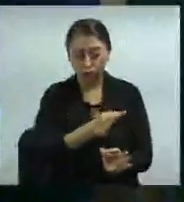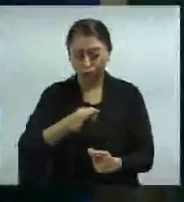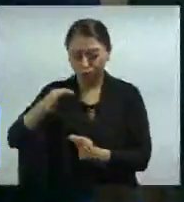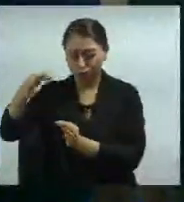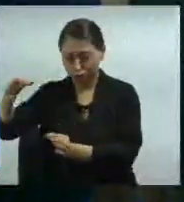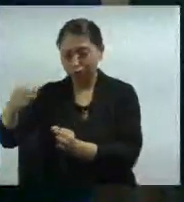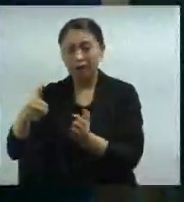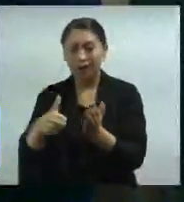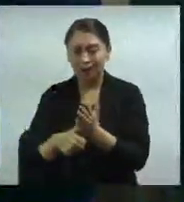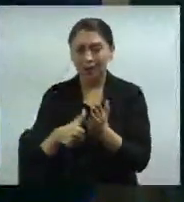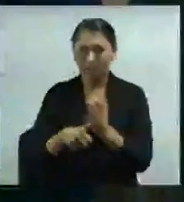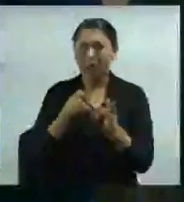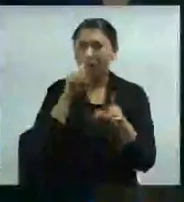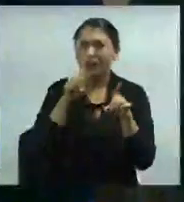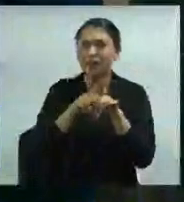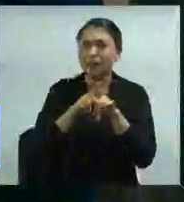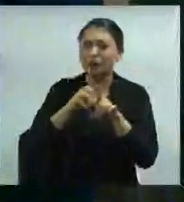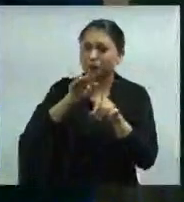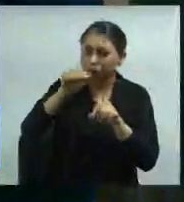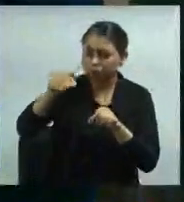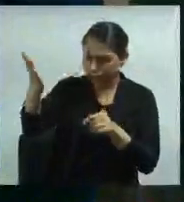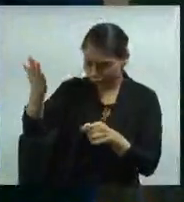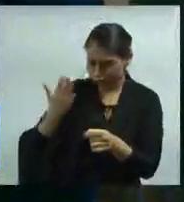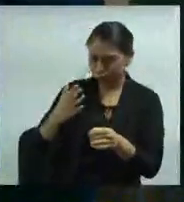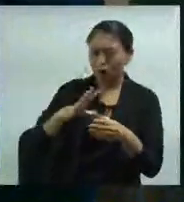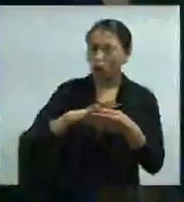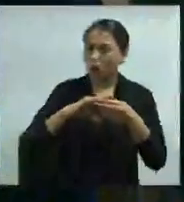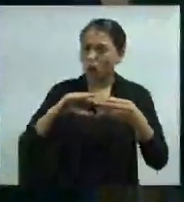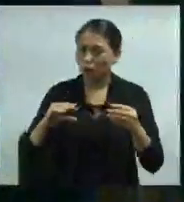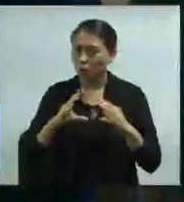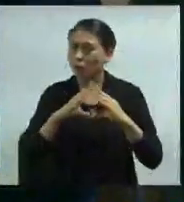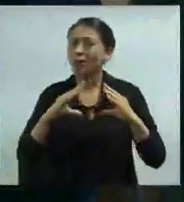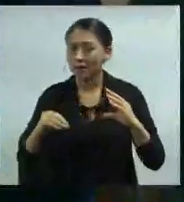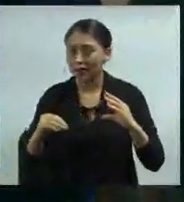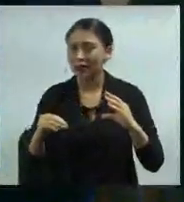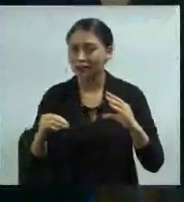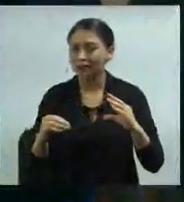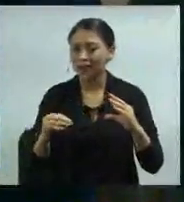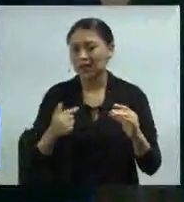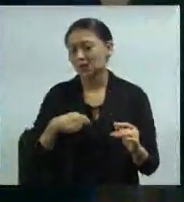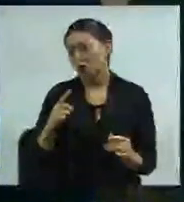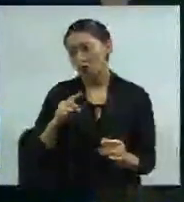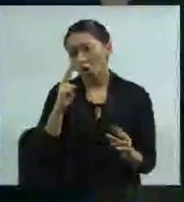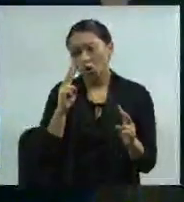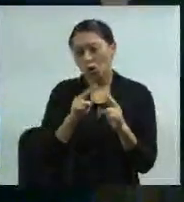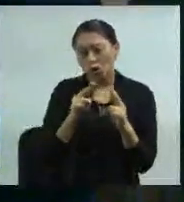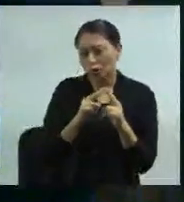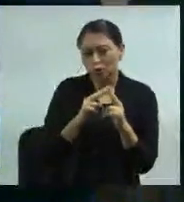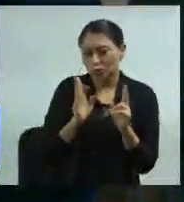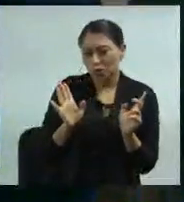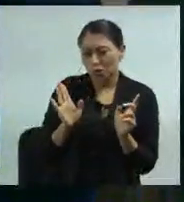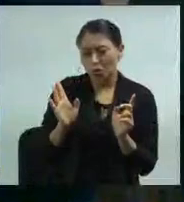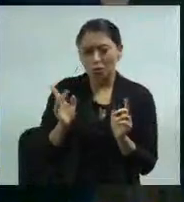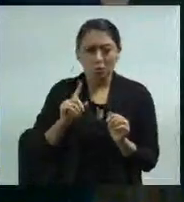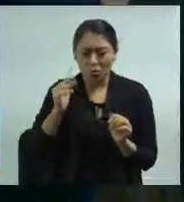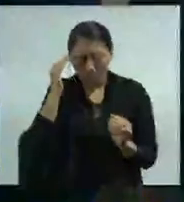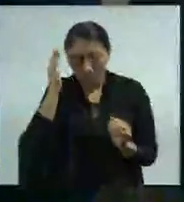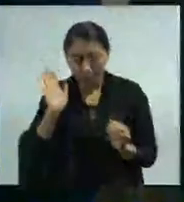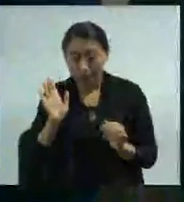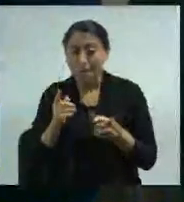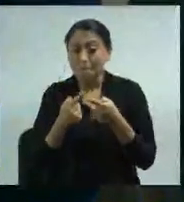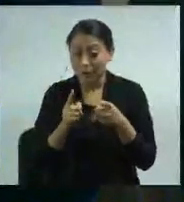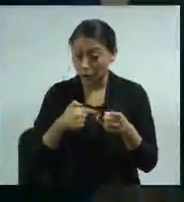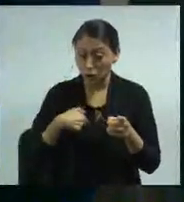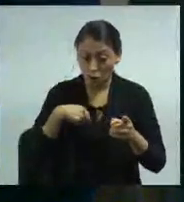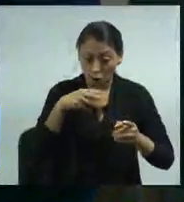y vamos a citar a Conredio, no los conozco ni tendría por qué defenderlos, porque